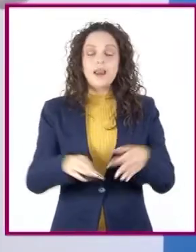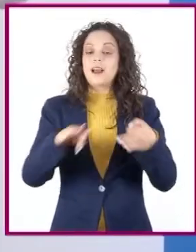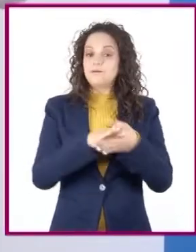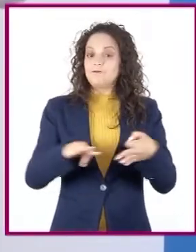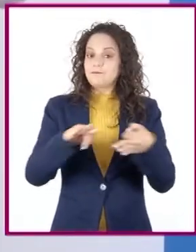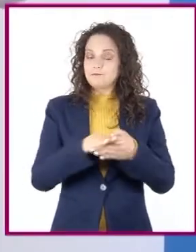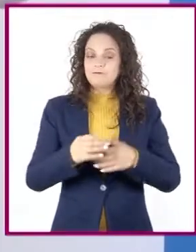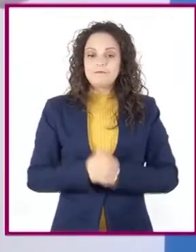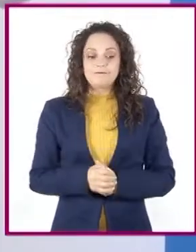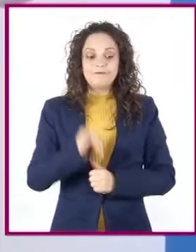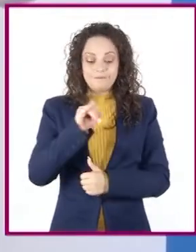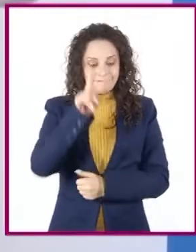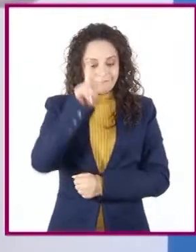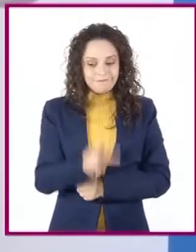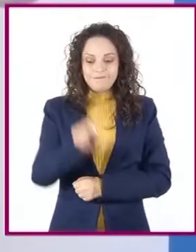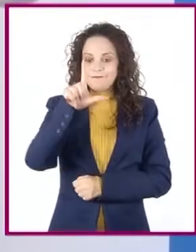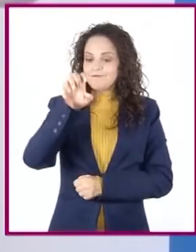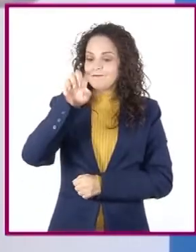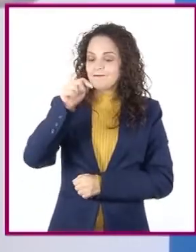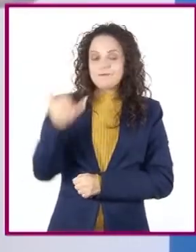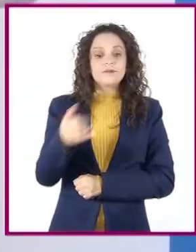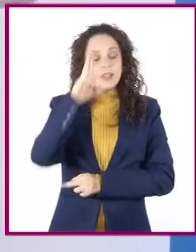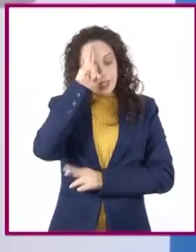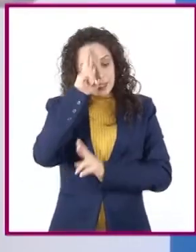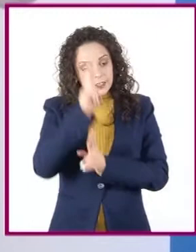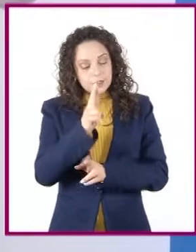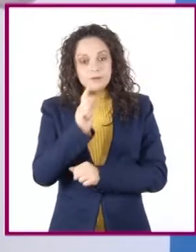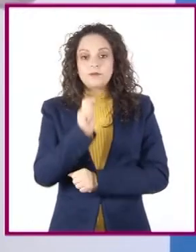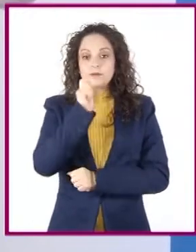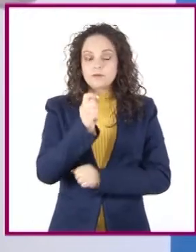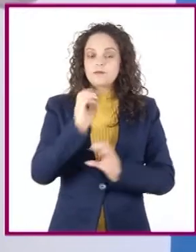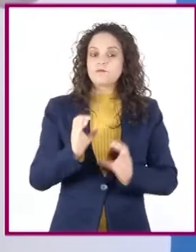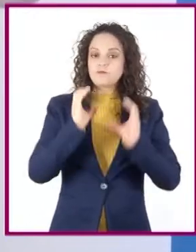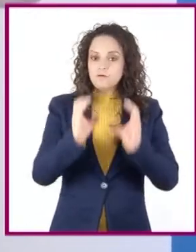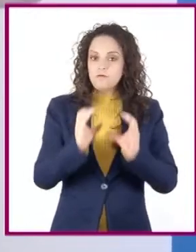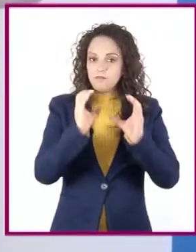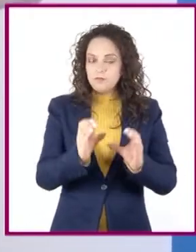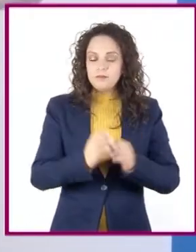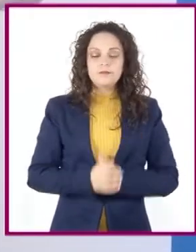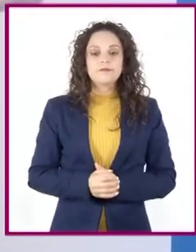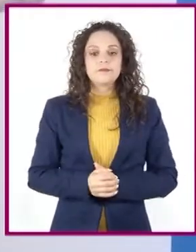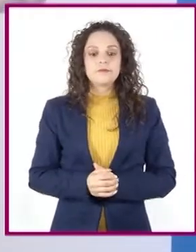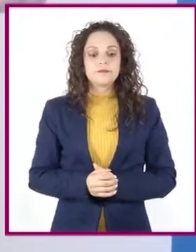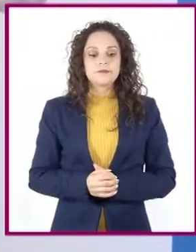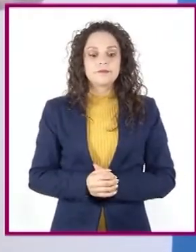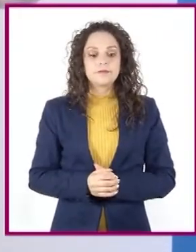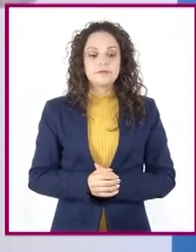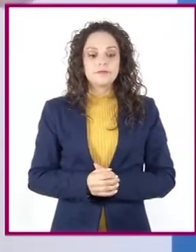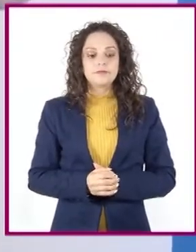duda, Leti, sigamos respetando las medidas sanitarias y cuidándonos. Por lo pronto,